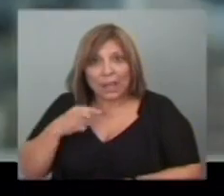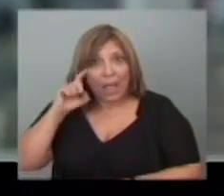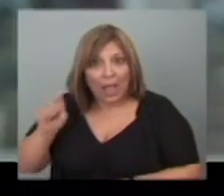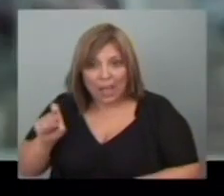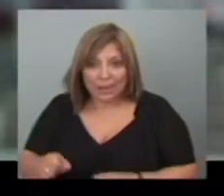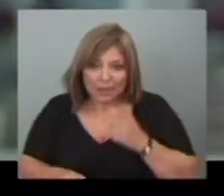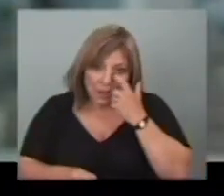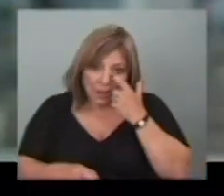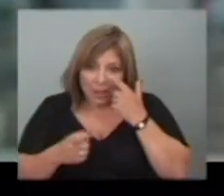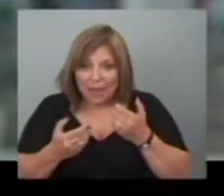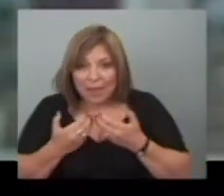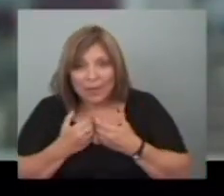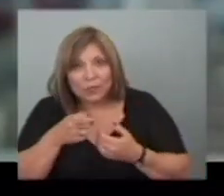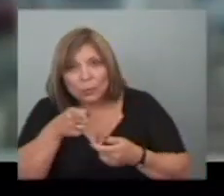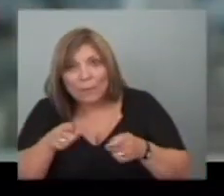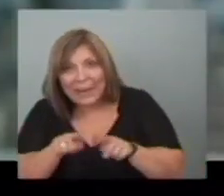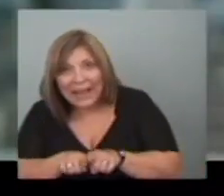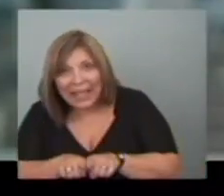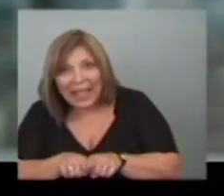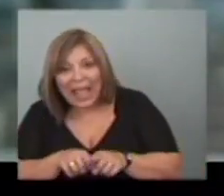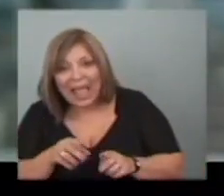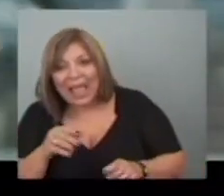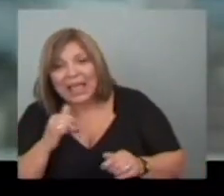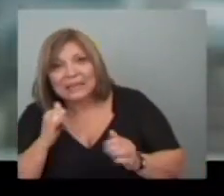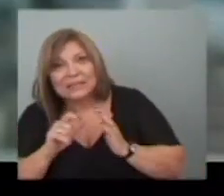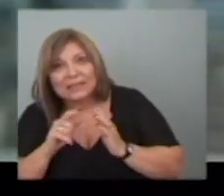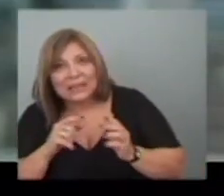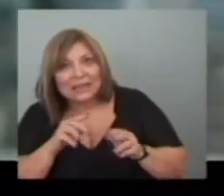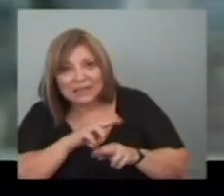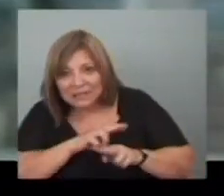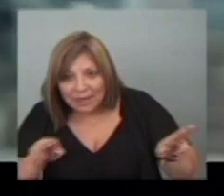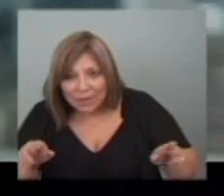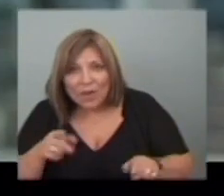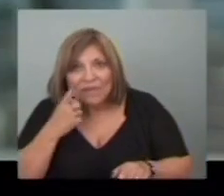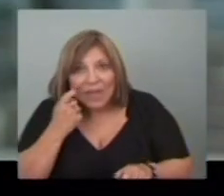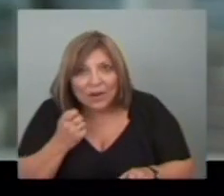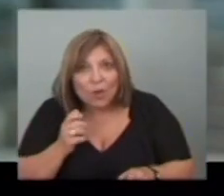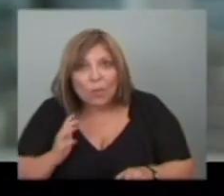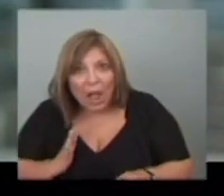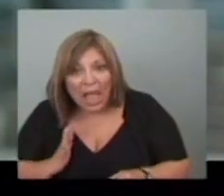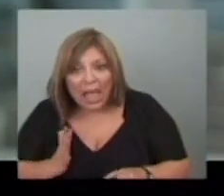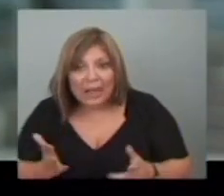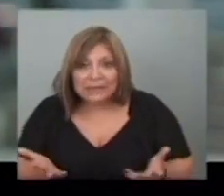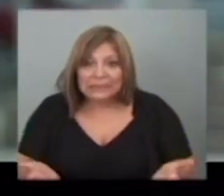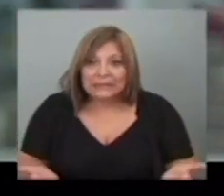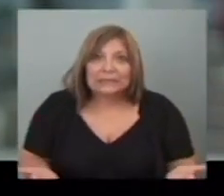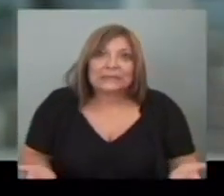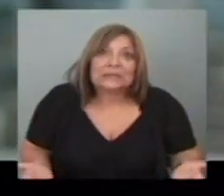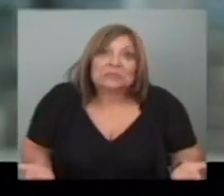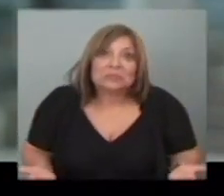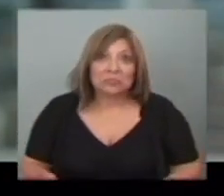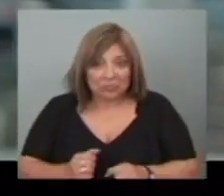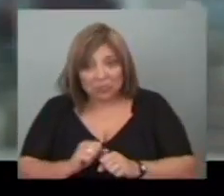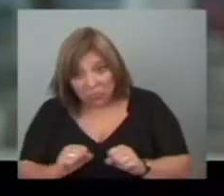de tu pareja estable o no estable que tenés. ¿Es varón, mujer? O sea, porque en realidad